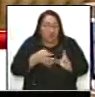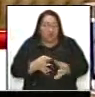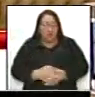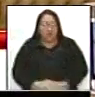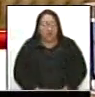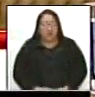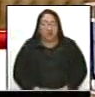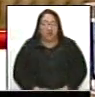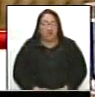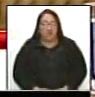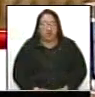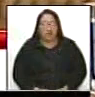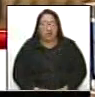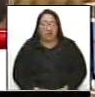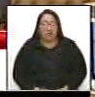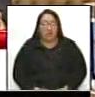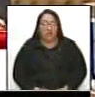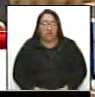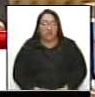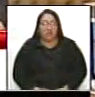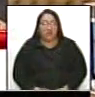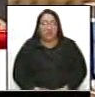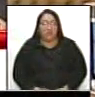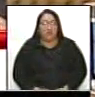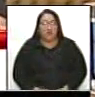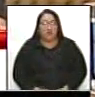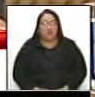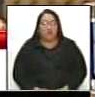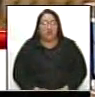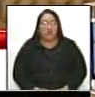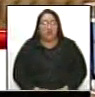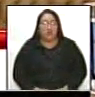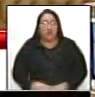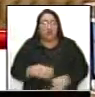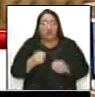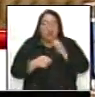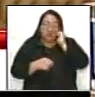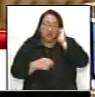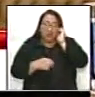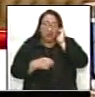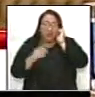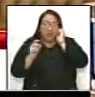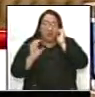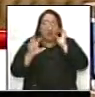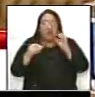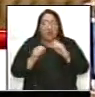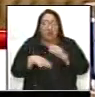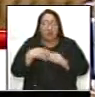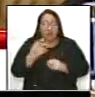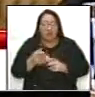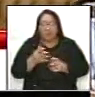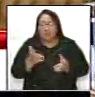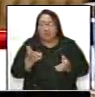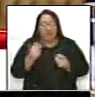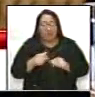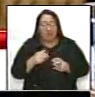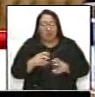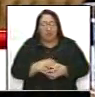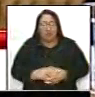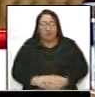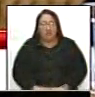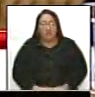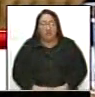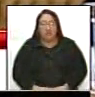país y ya hay quienes están originando ese tipo de problemas y no es capturarlos después, eso debería ser antes